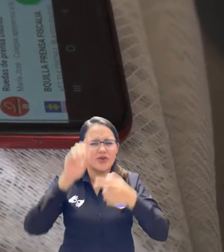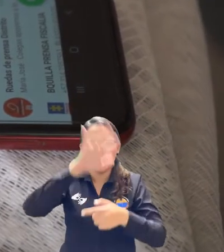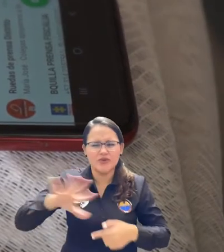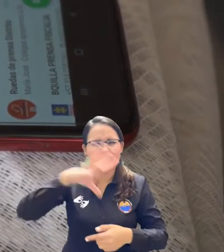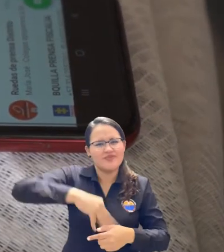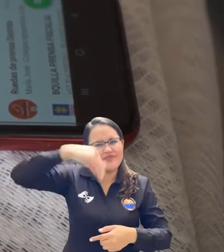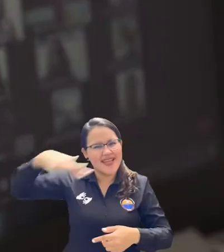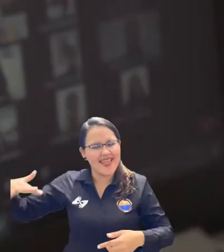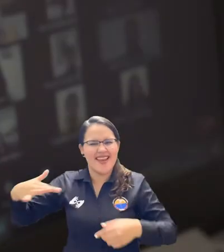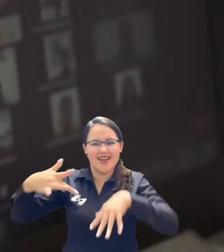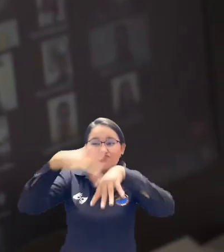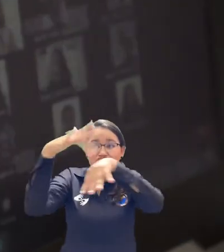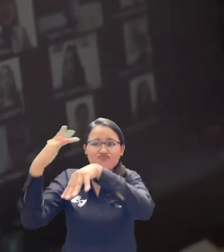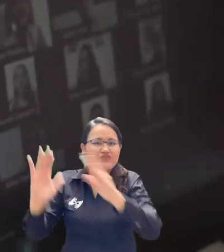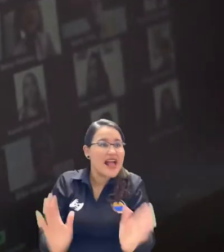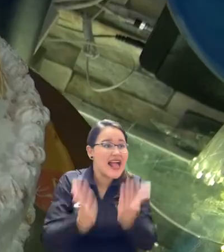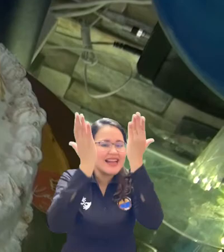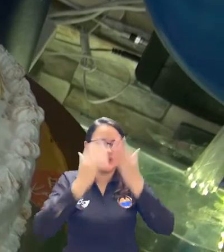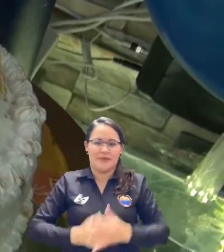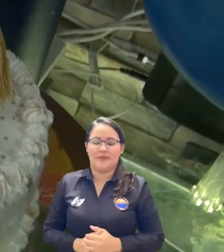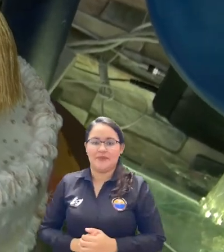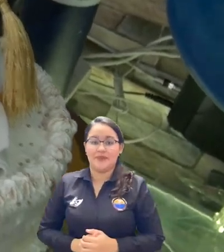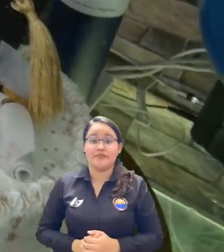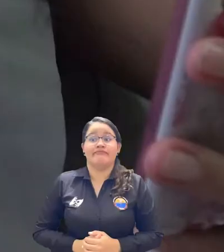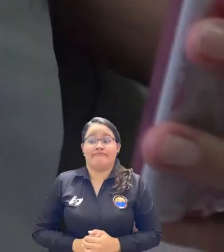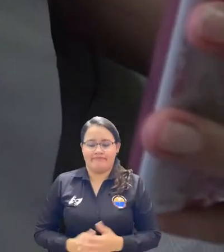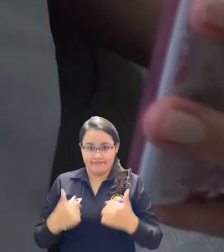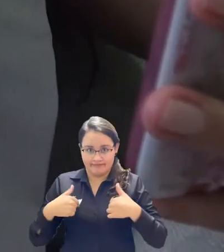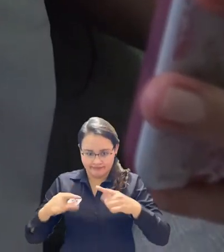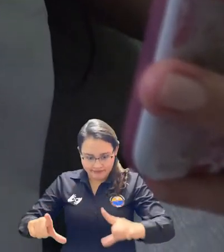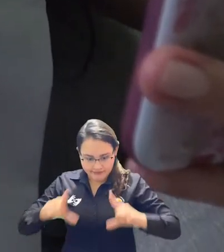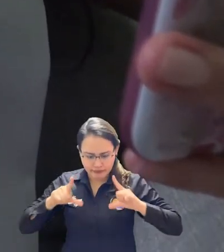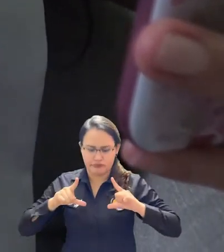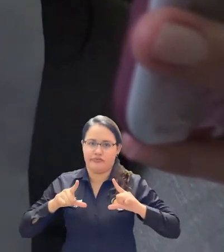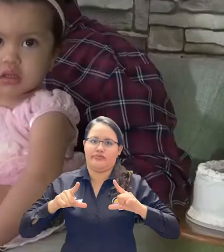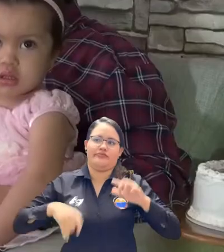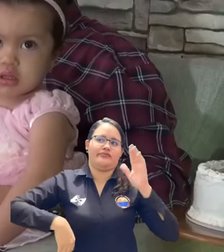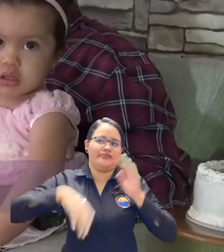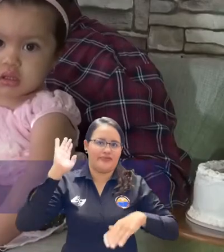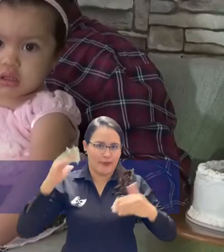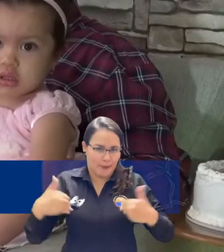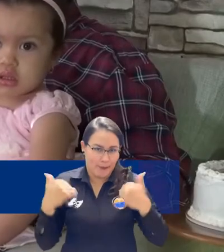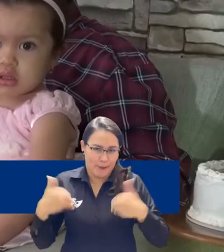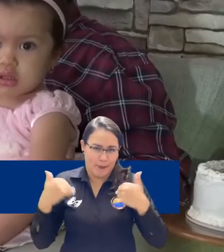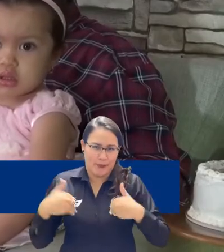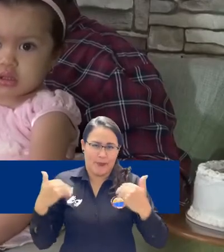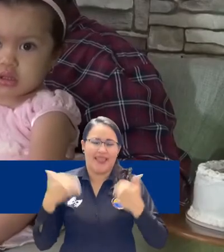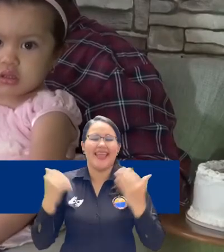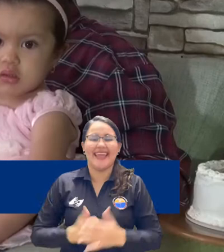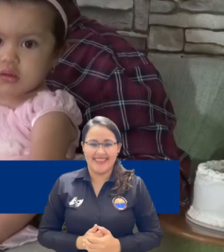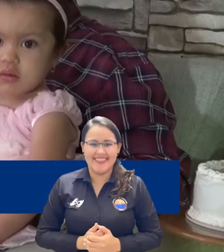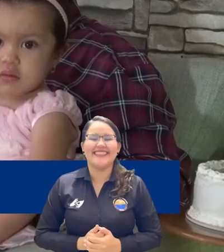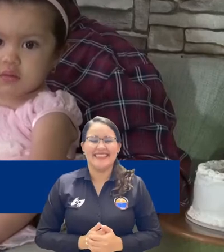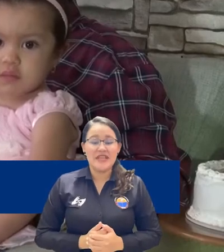Magdalena. Este grado para mí es un gran honor para mí y para mi familia. Yo soy